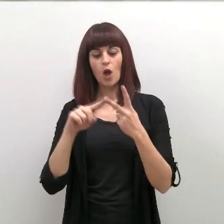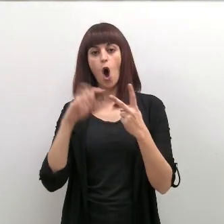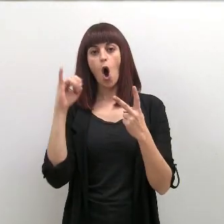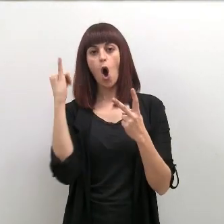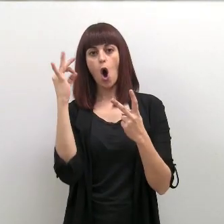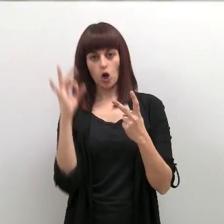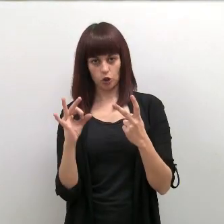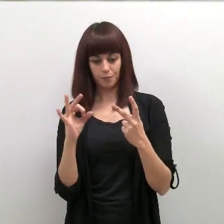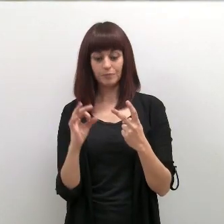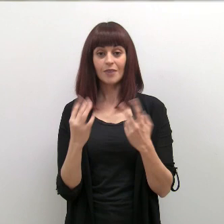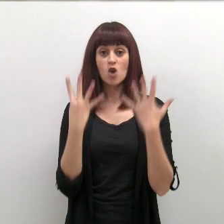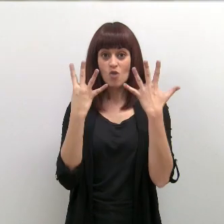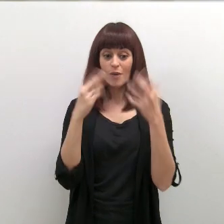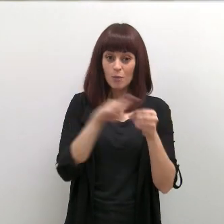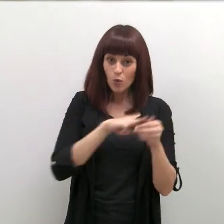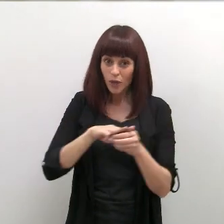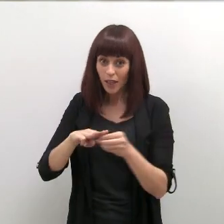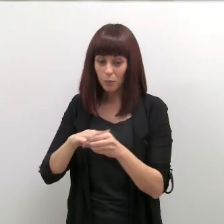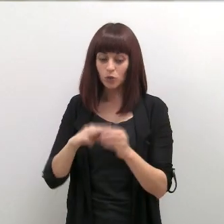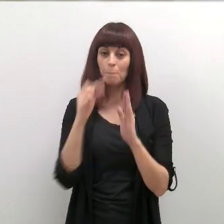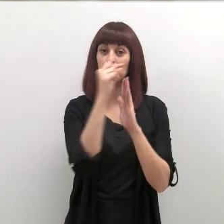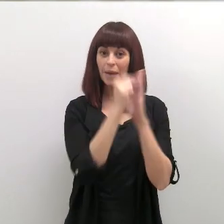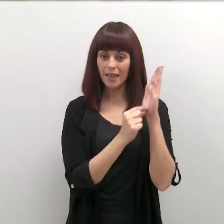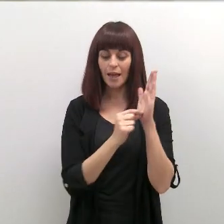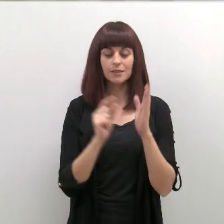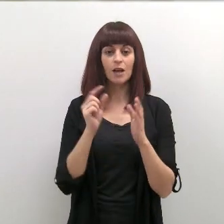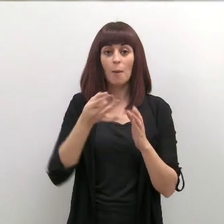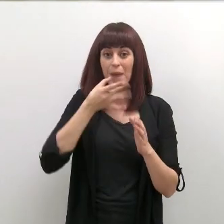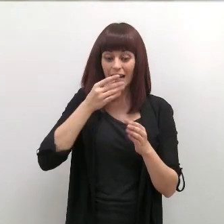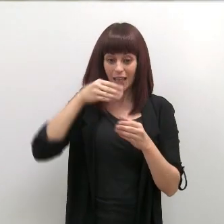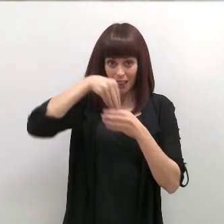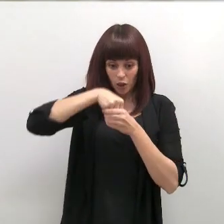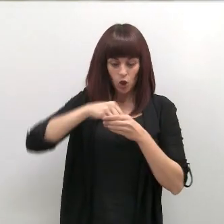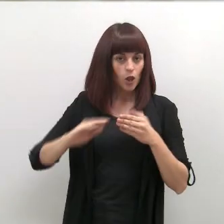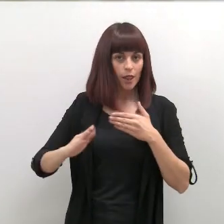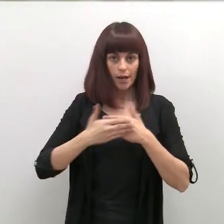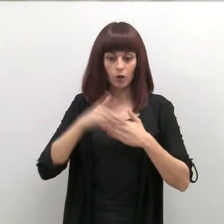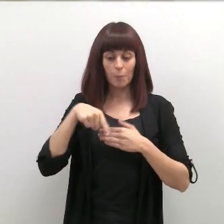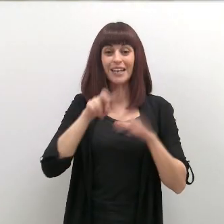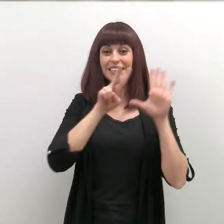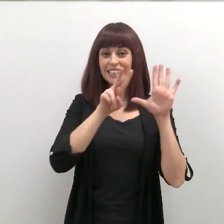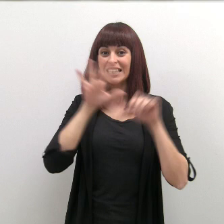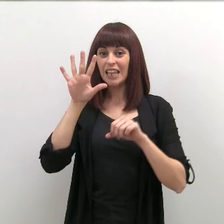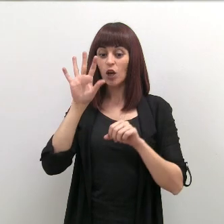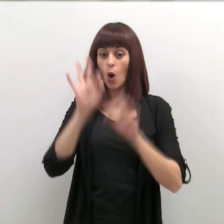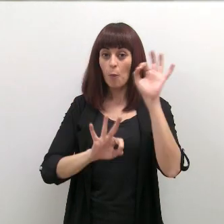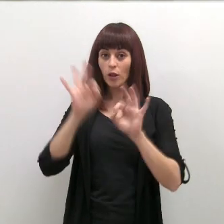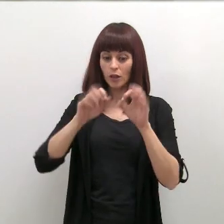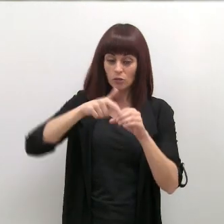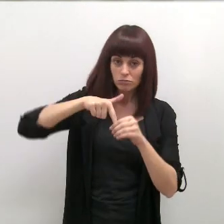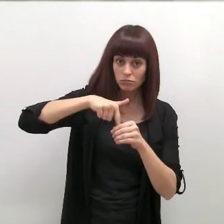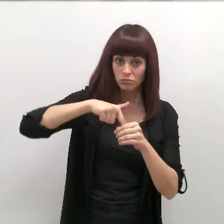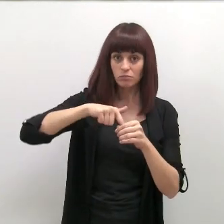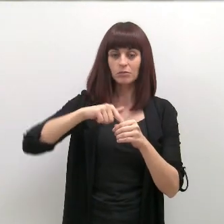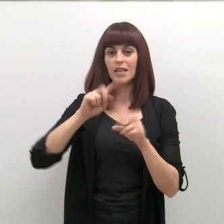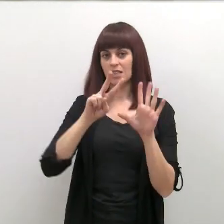en estos 9 municipios destacan el cierre del interior de la hostelería y el 75% de ocupación máxima en terrazas,